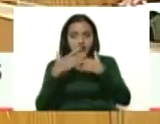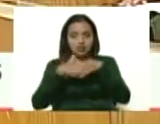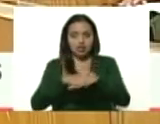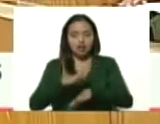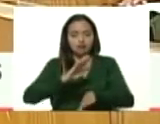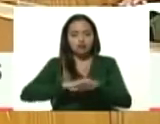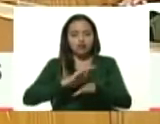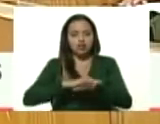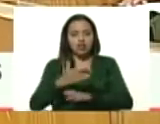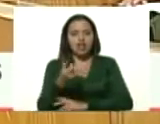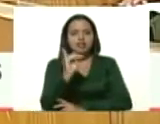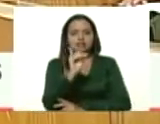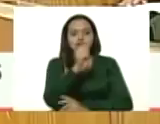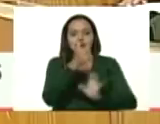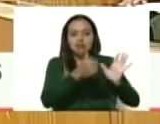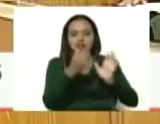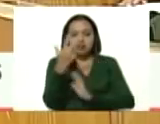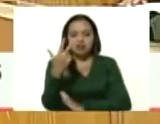tenemos